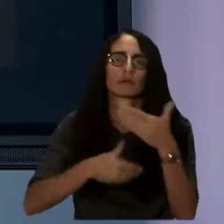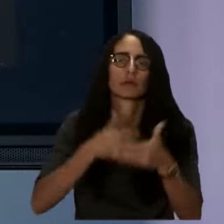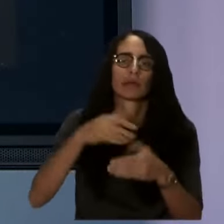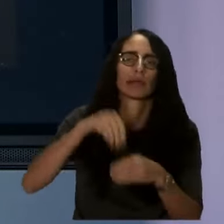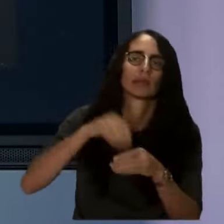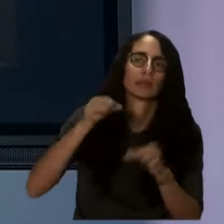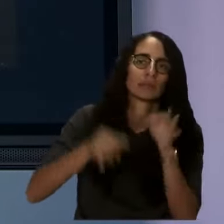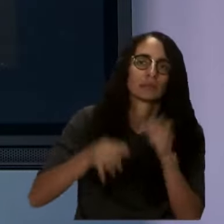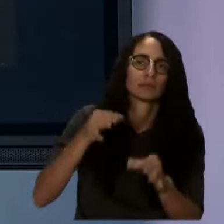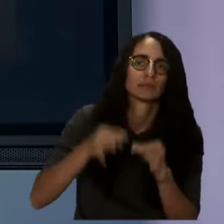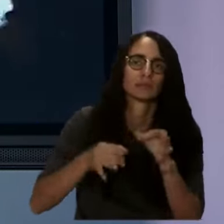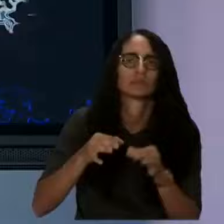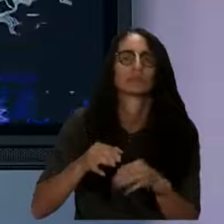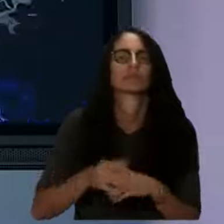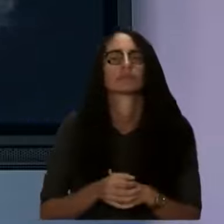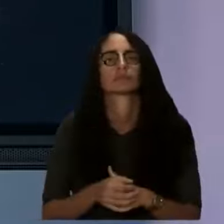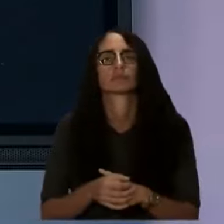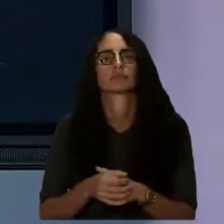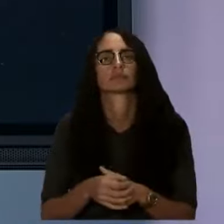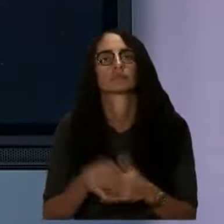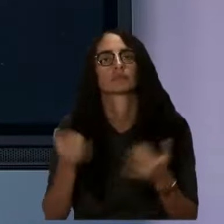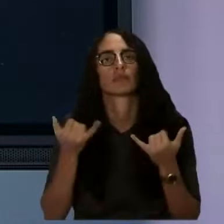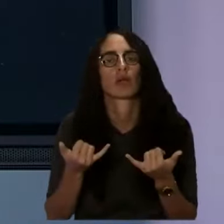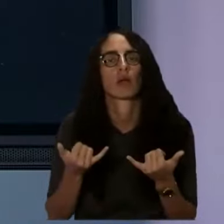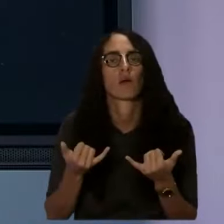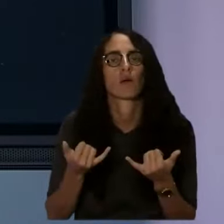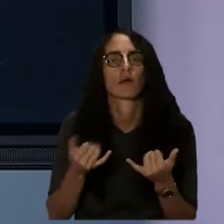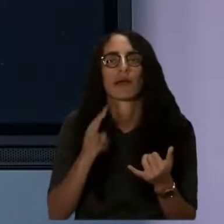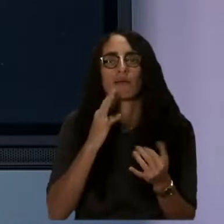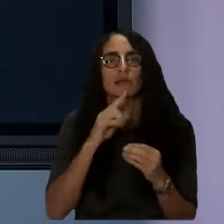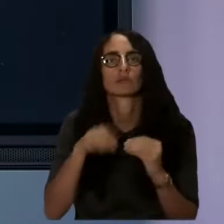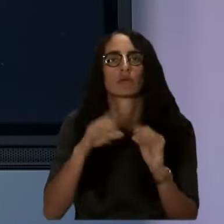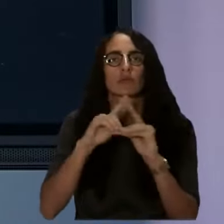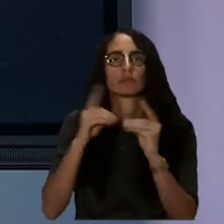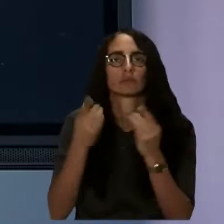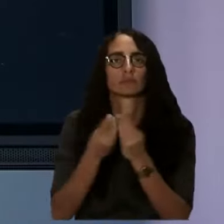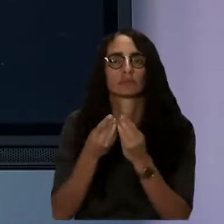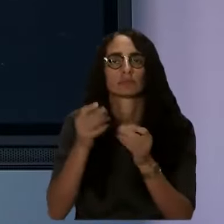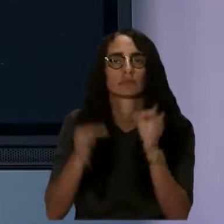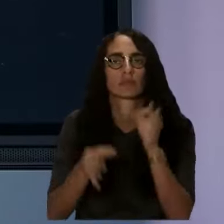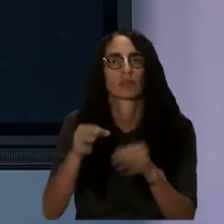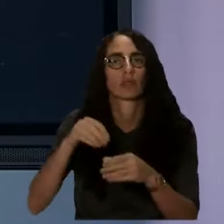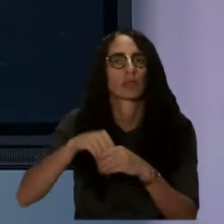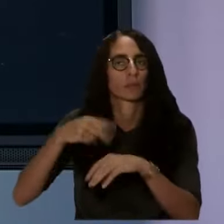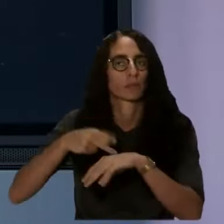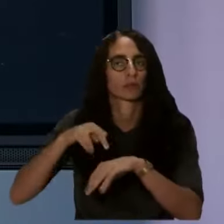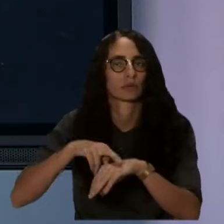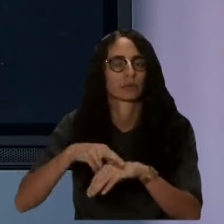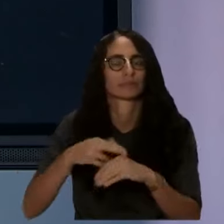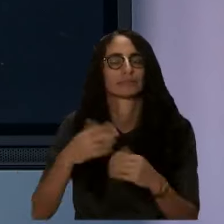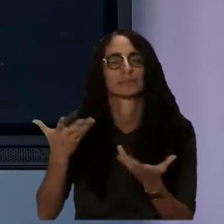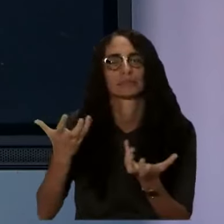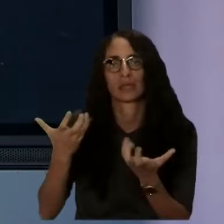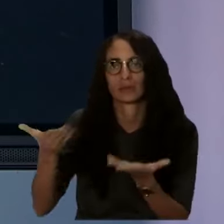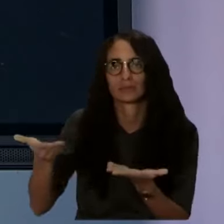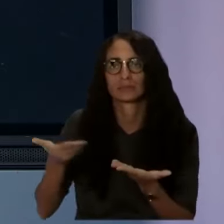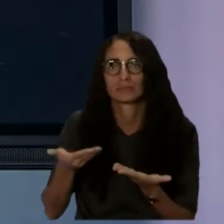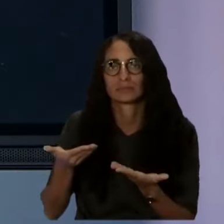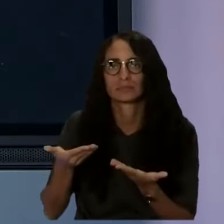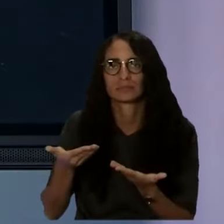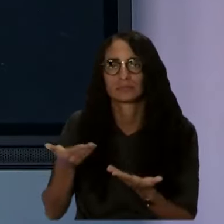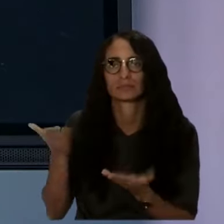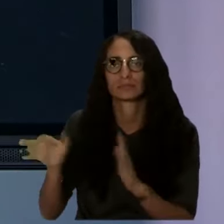tribunales y todas estas cosas y ahora toca el departamento de justicia de Puerto Rico y queremos darle la bienvenida aquí al